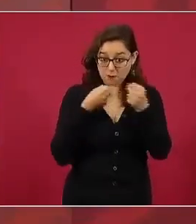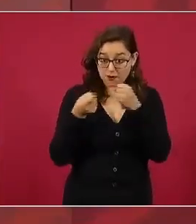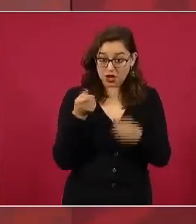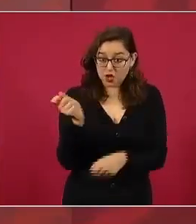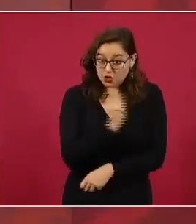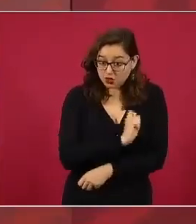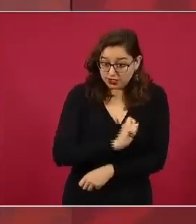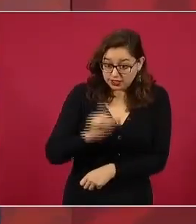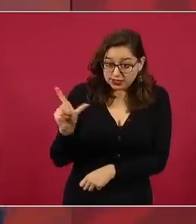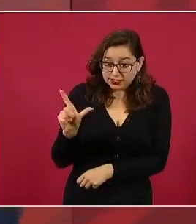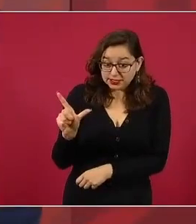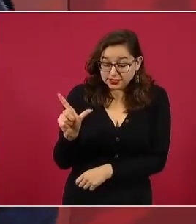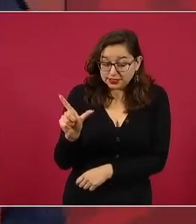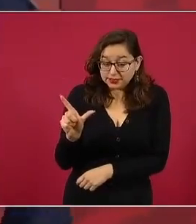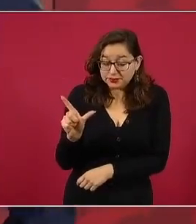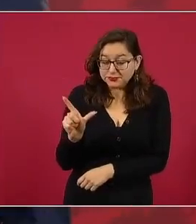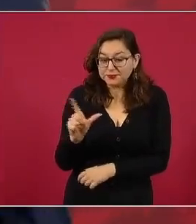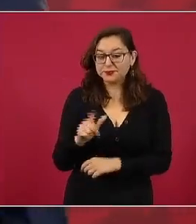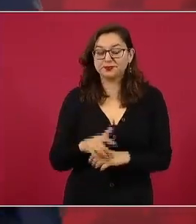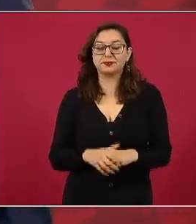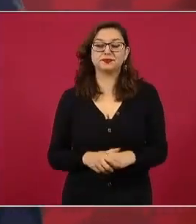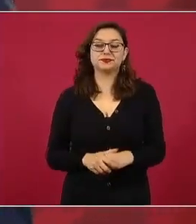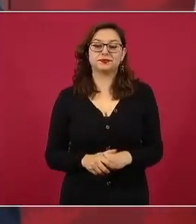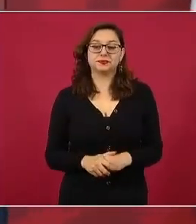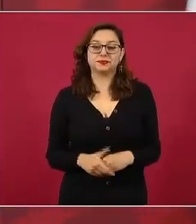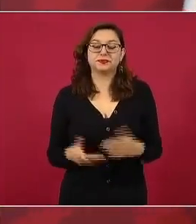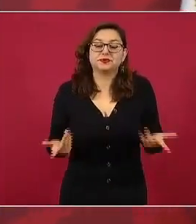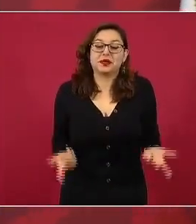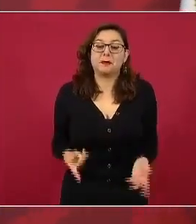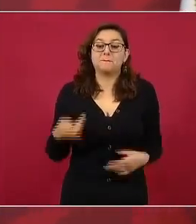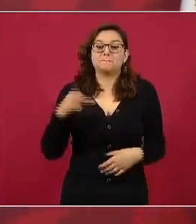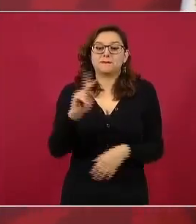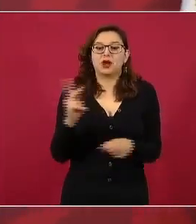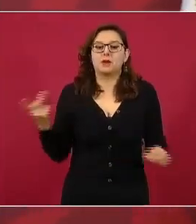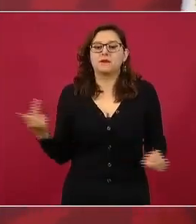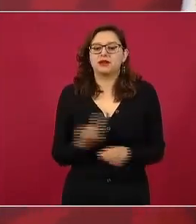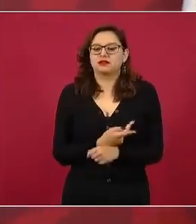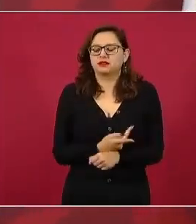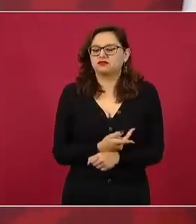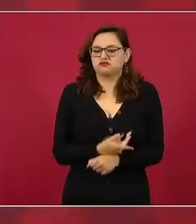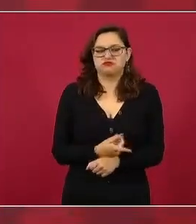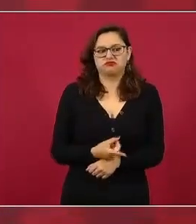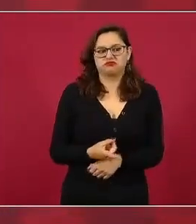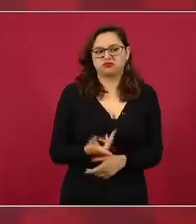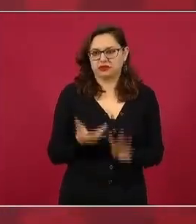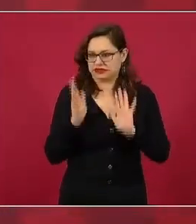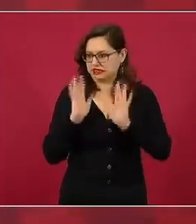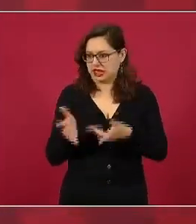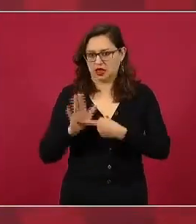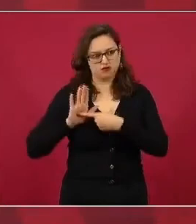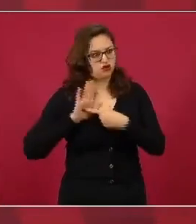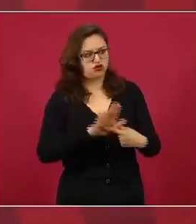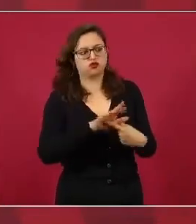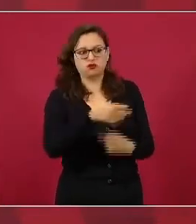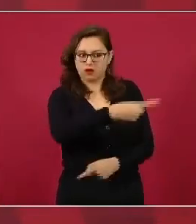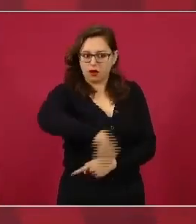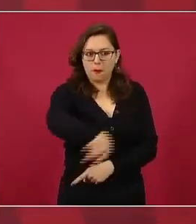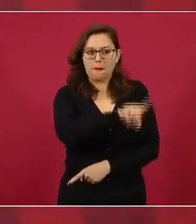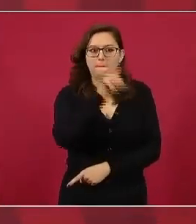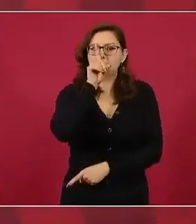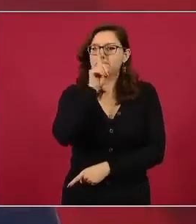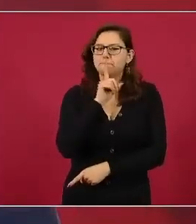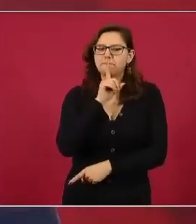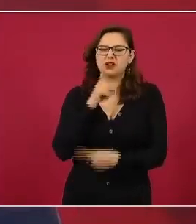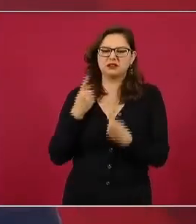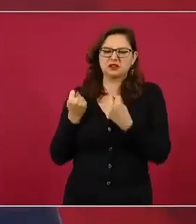Pero desde luego, como esa mentira se repite y se repite y se repite y se repite,